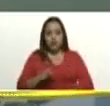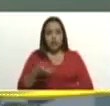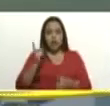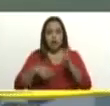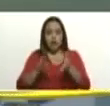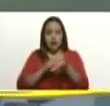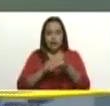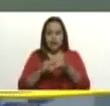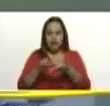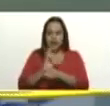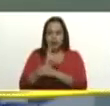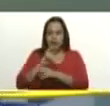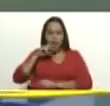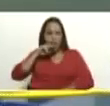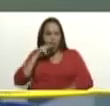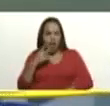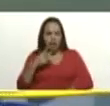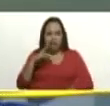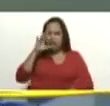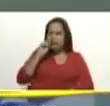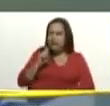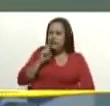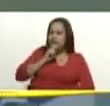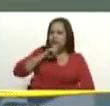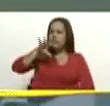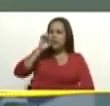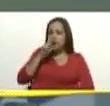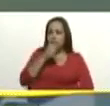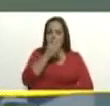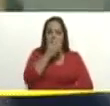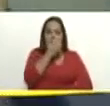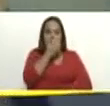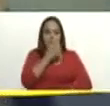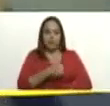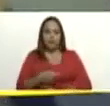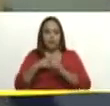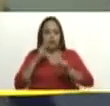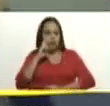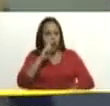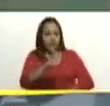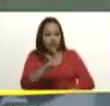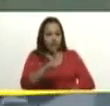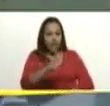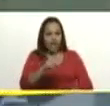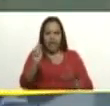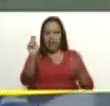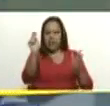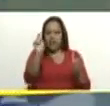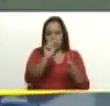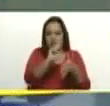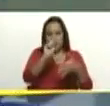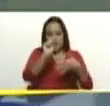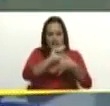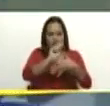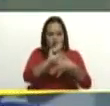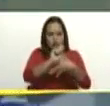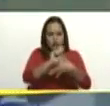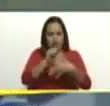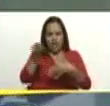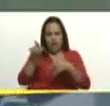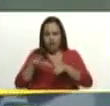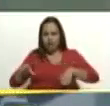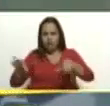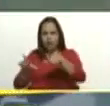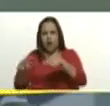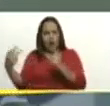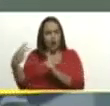el entendimiento, ¿ves? La vi por Telesur en Brasilia, allá en la habitación del lugar donde nos